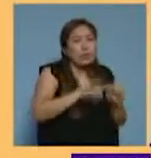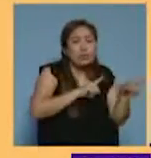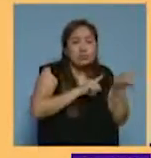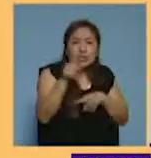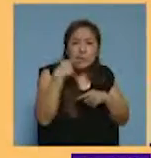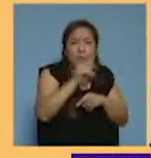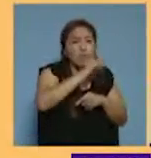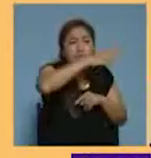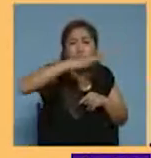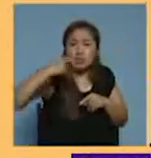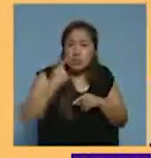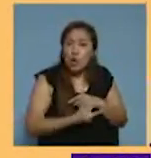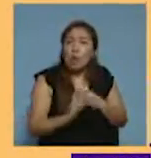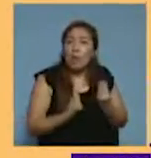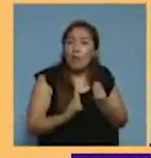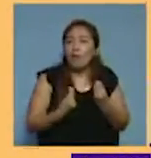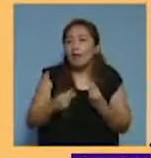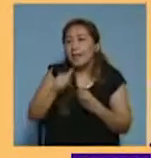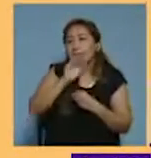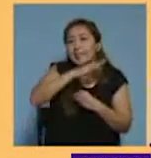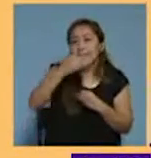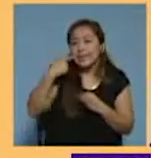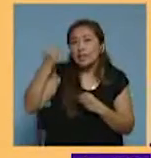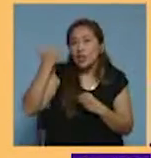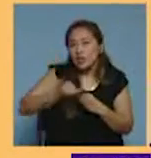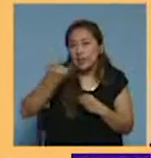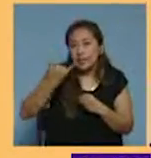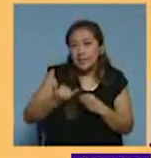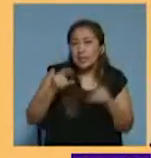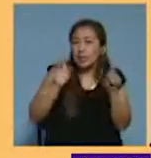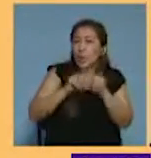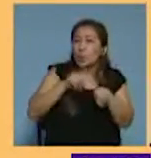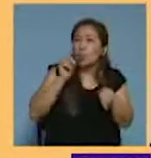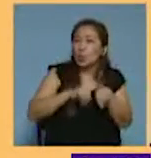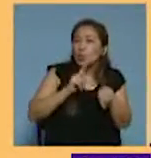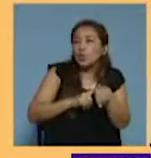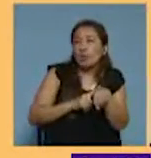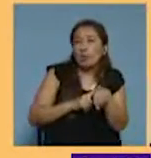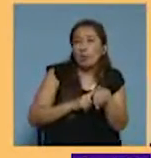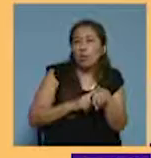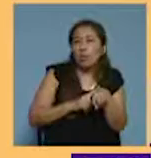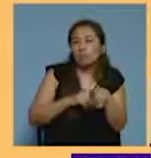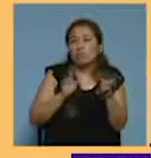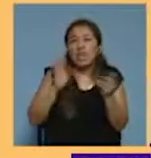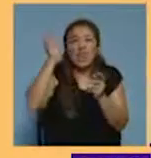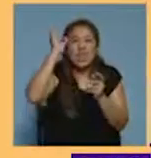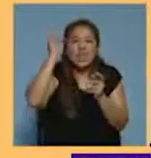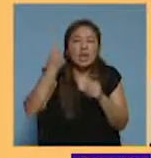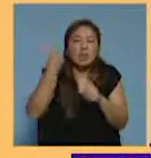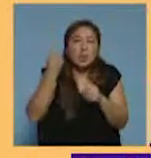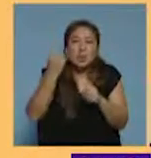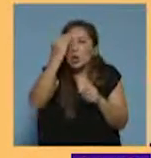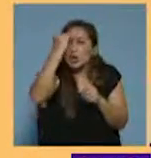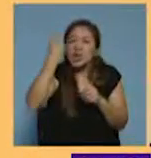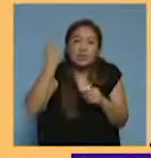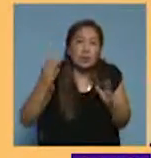por eso digo la crecida tiene un periodo de paso de 30 minutos 15